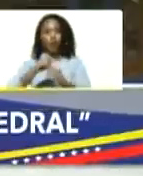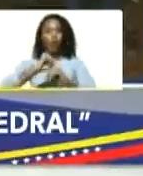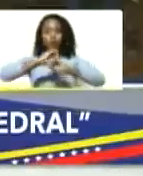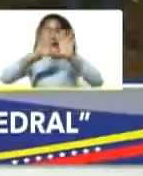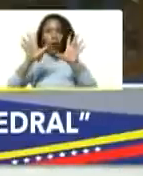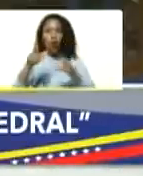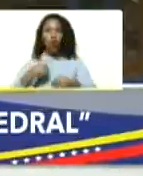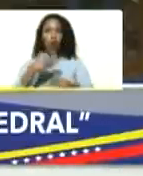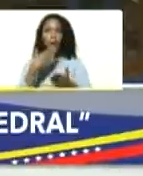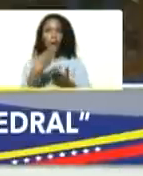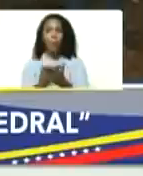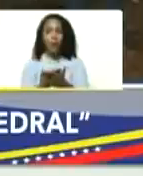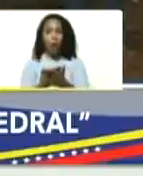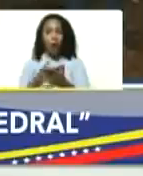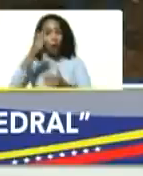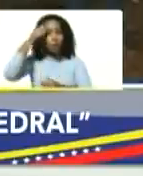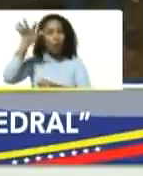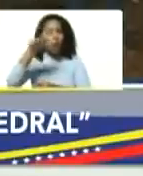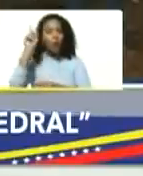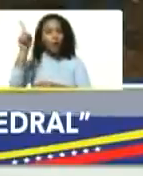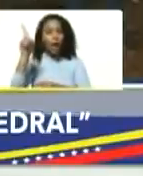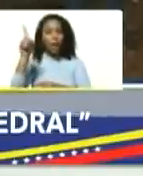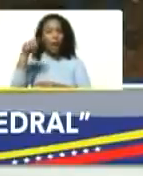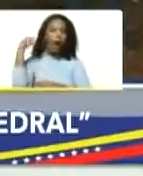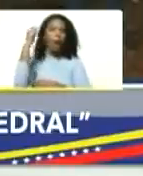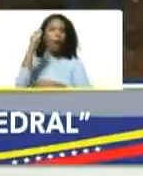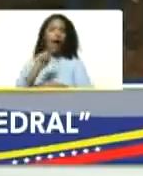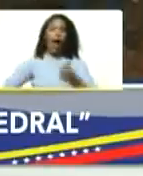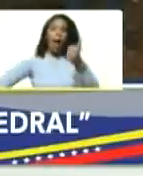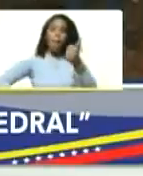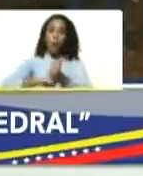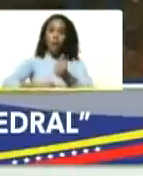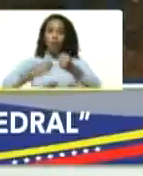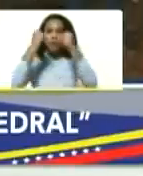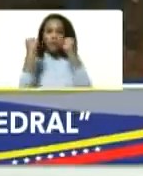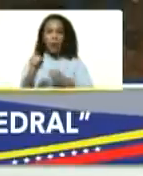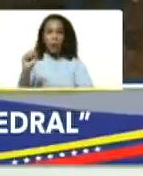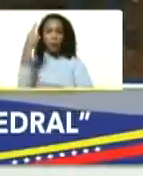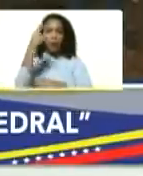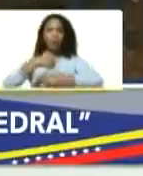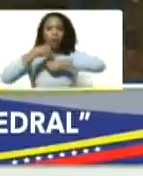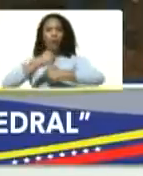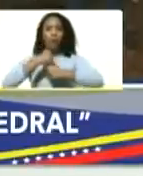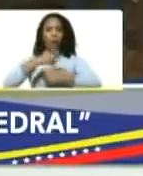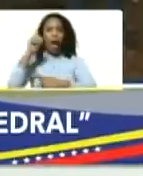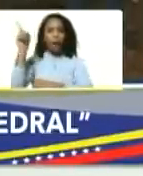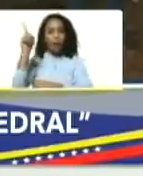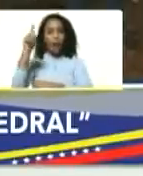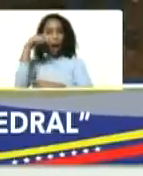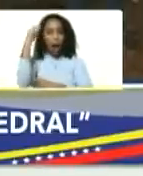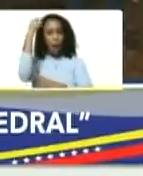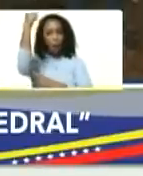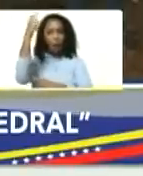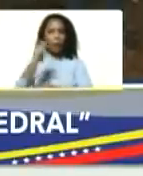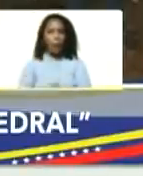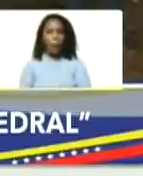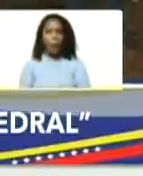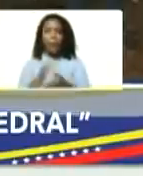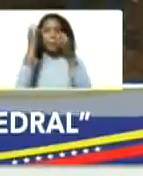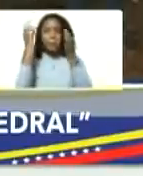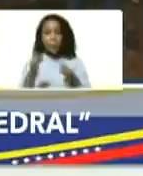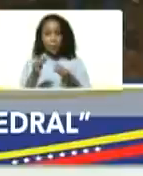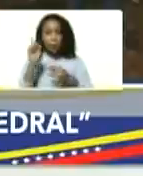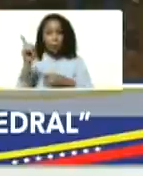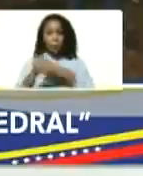que se una y apoye firmemente al primer jinete de la pobre seguramente te